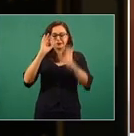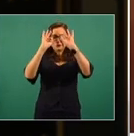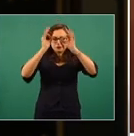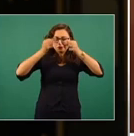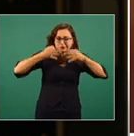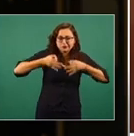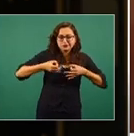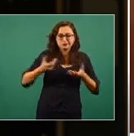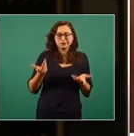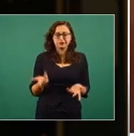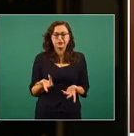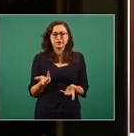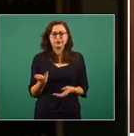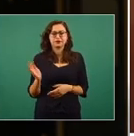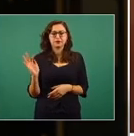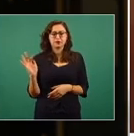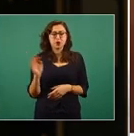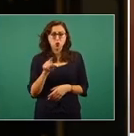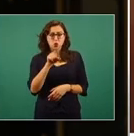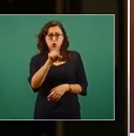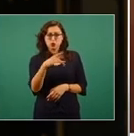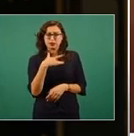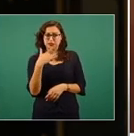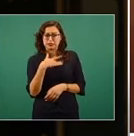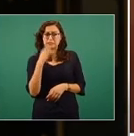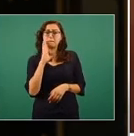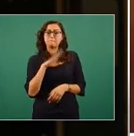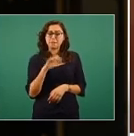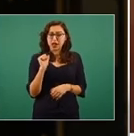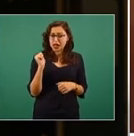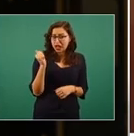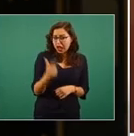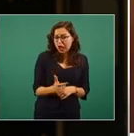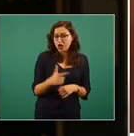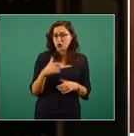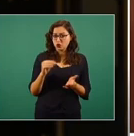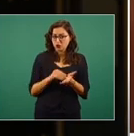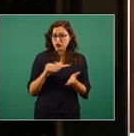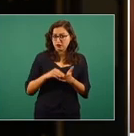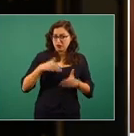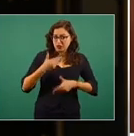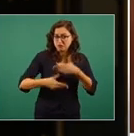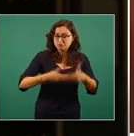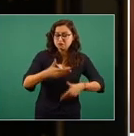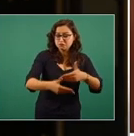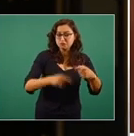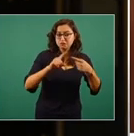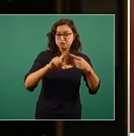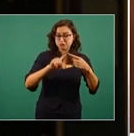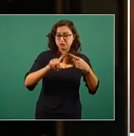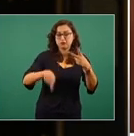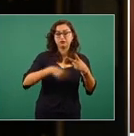Manuel López Obrador a la pregunta que le hace este jovencito que aparece en pantalla acá, que aparece acá en pantalla, es un